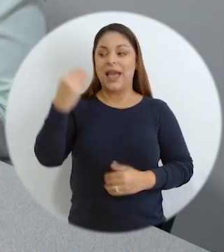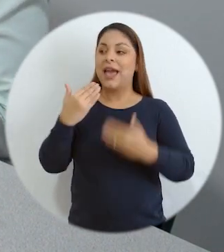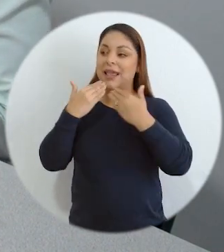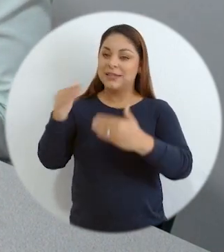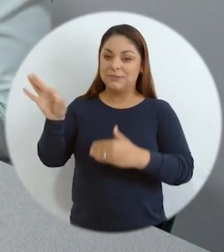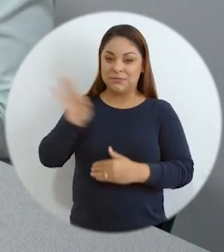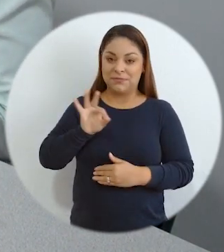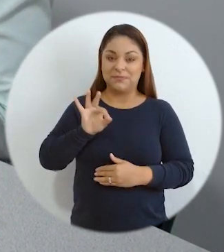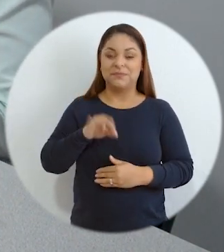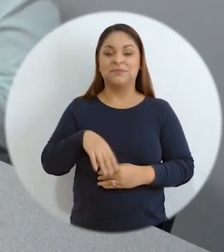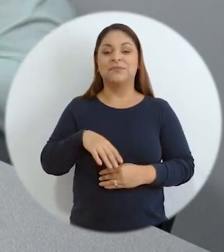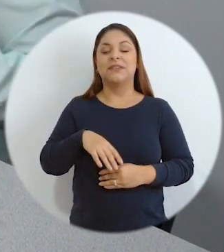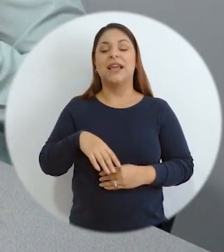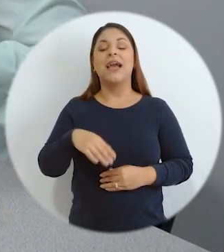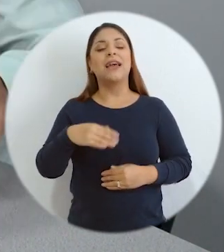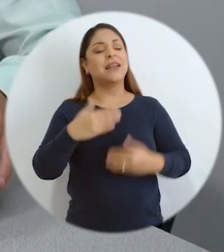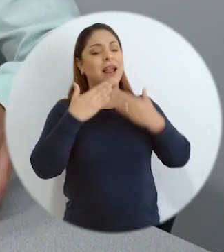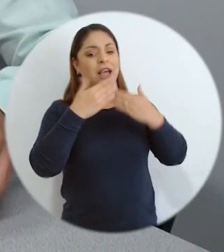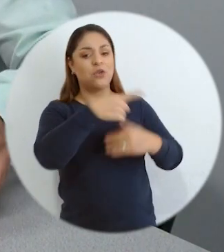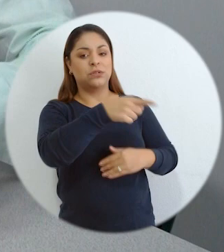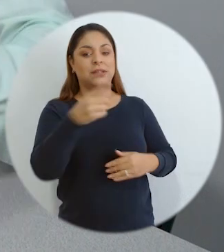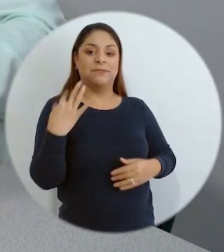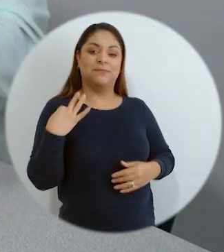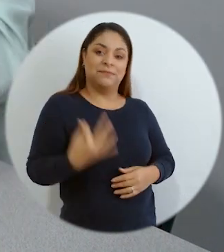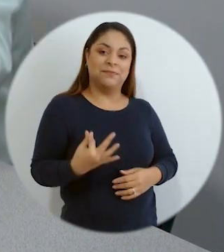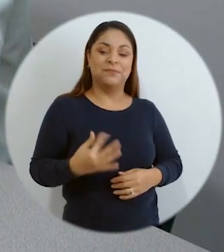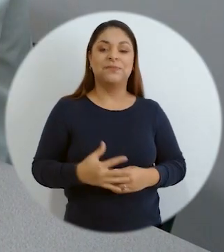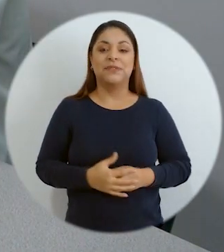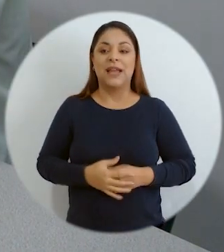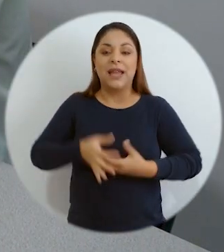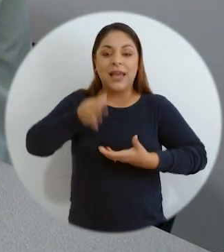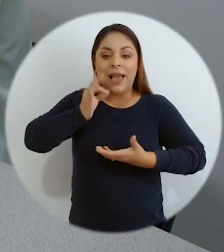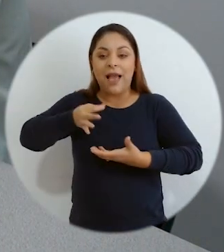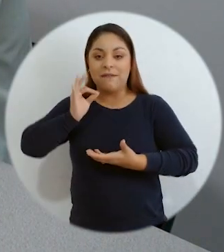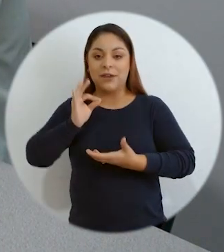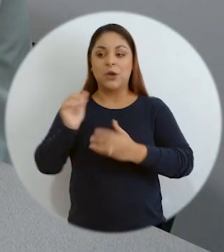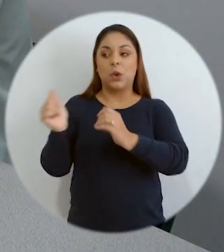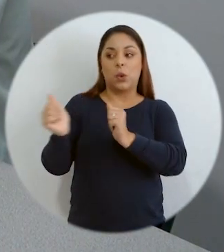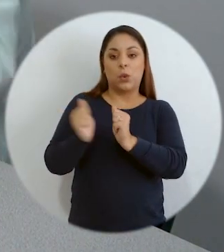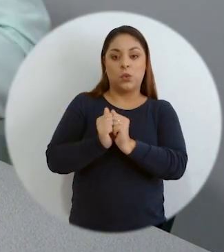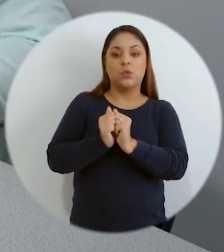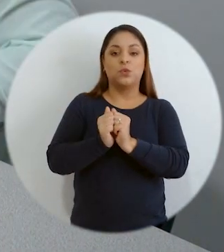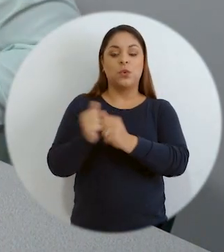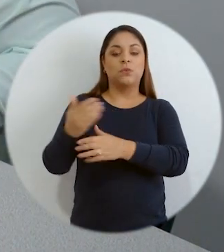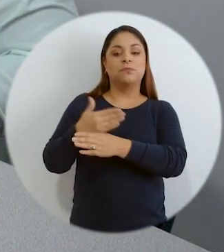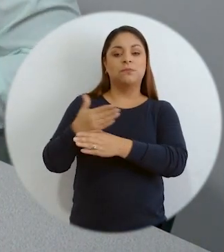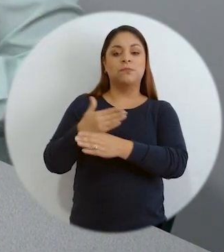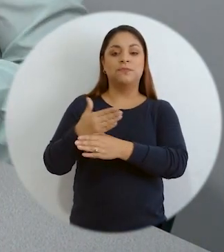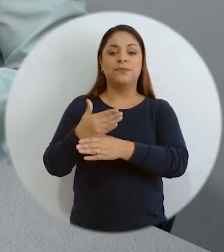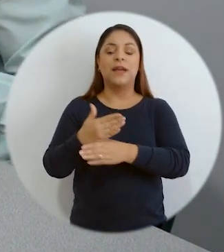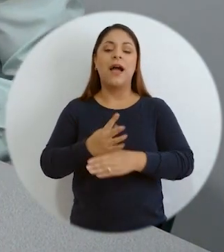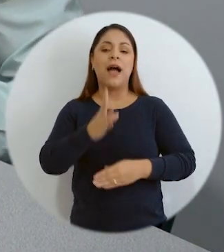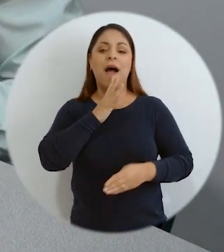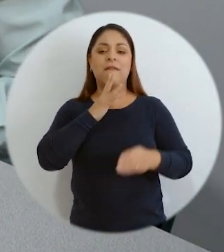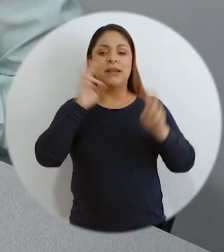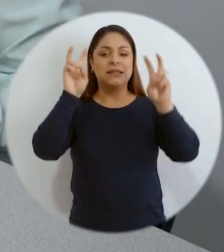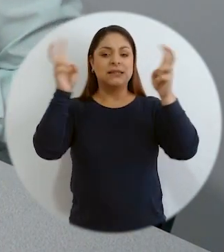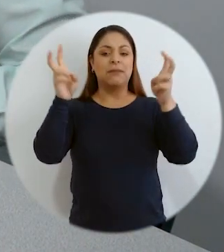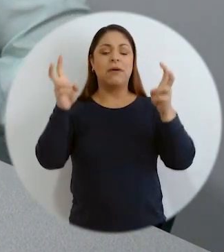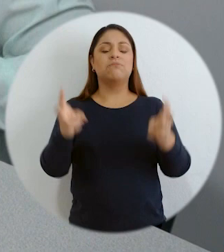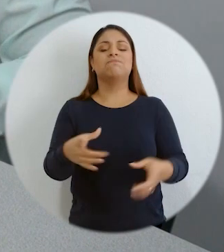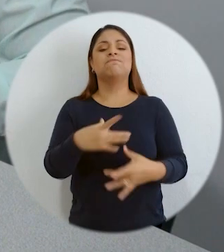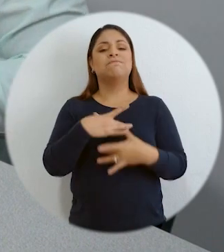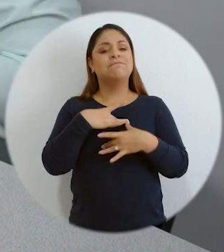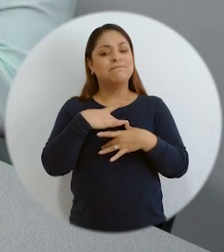por la invitación. Gracias, aquí estamos con un cafecito, aquí juntos, para poder conversar y tratar temas que son de absoluto